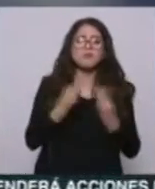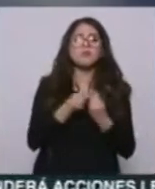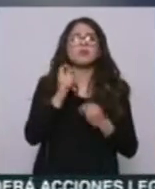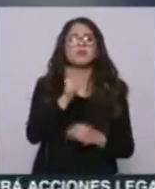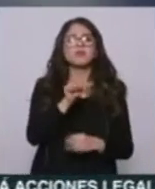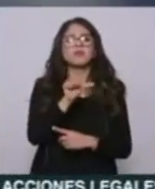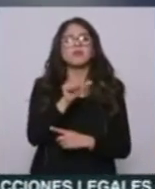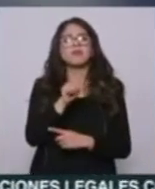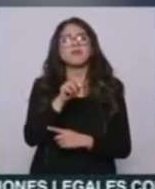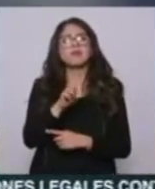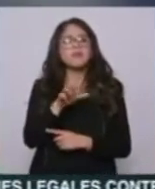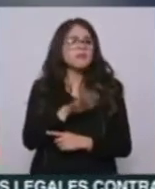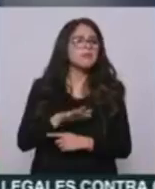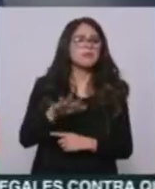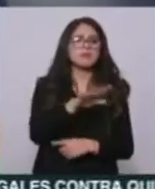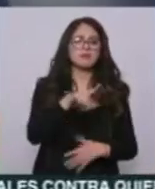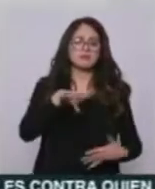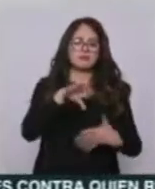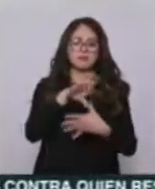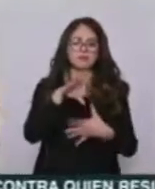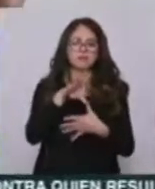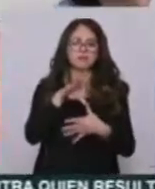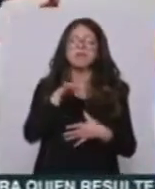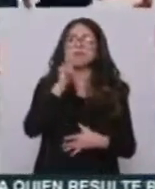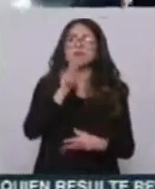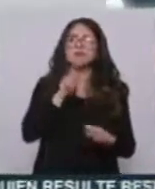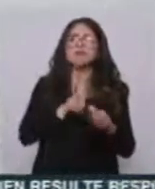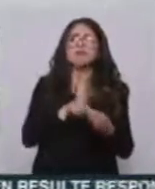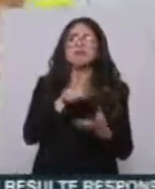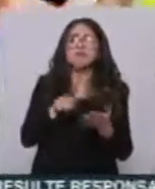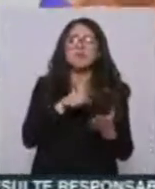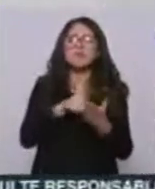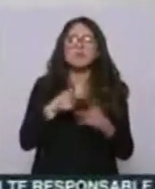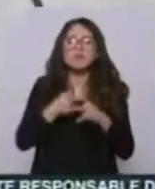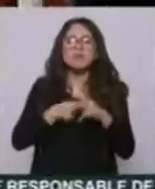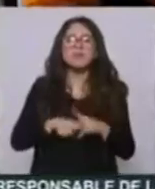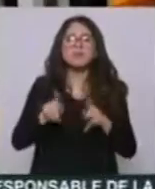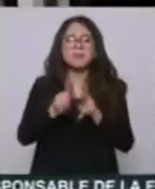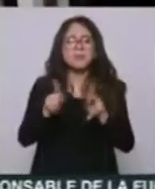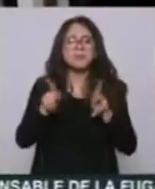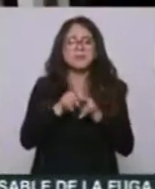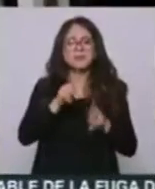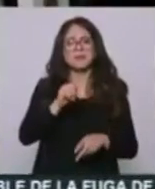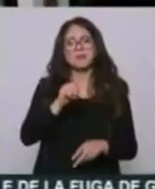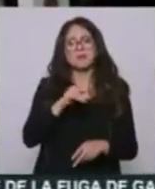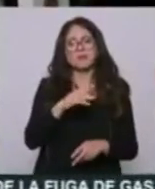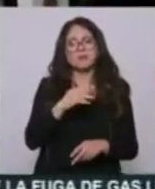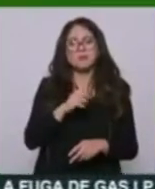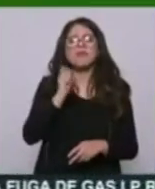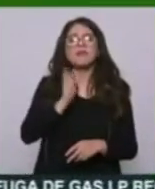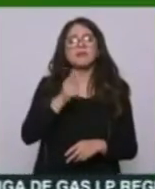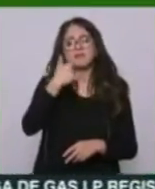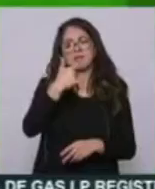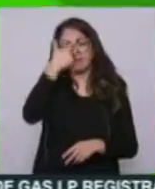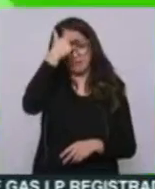de arte urbana más grande de América Latina. El punto de inicio será en la Plaza Tlaxcuaque a las 19:30